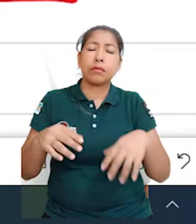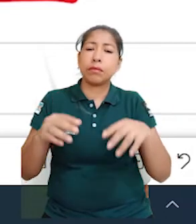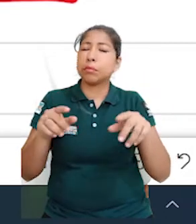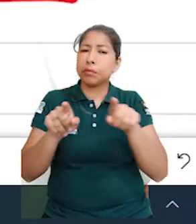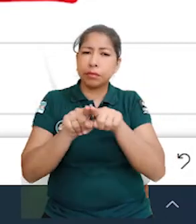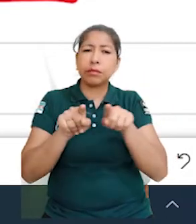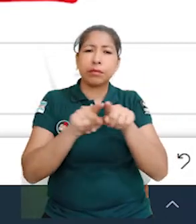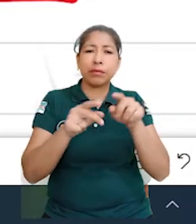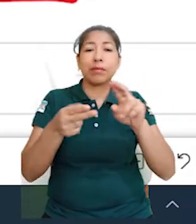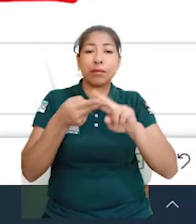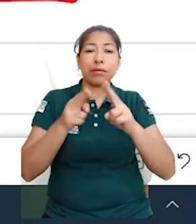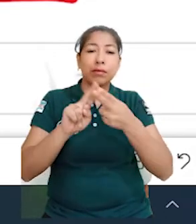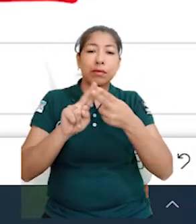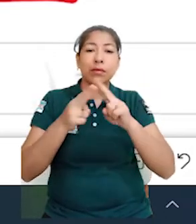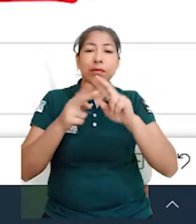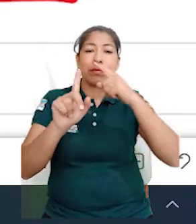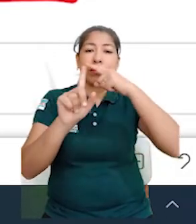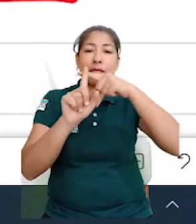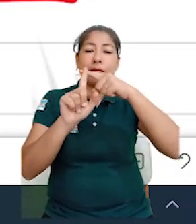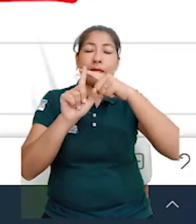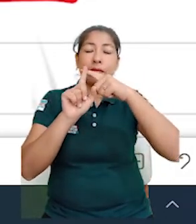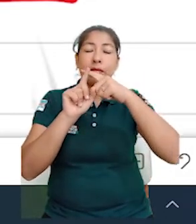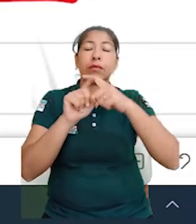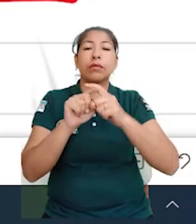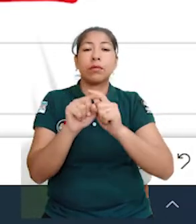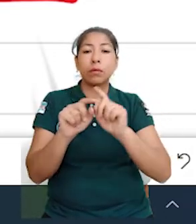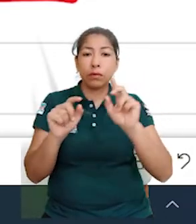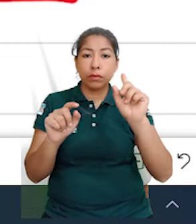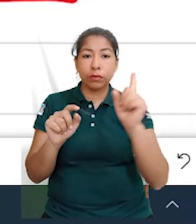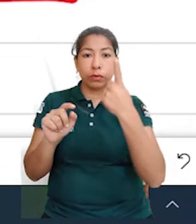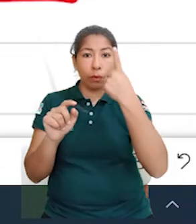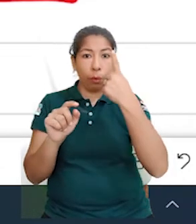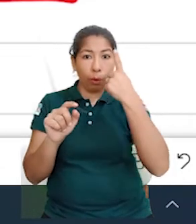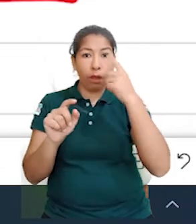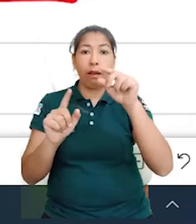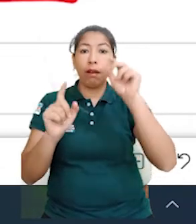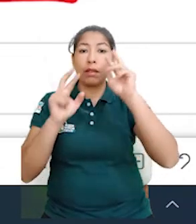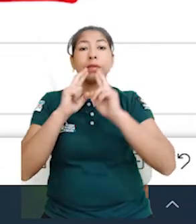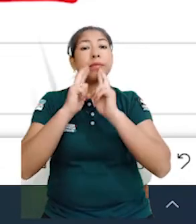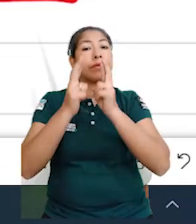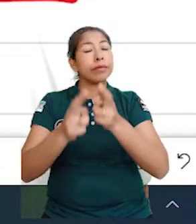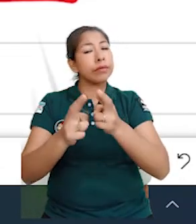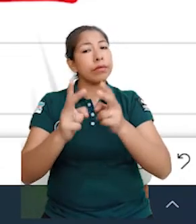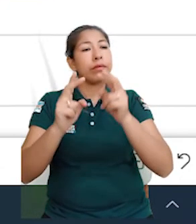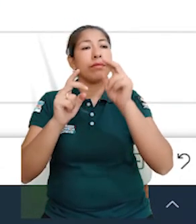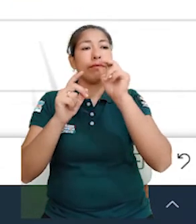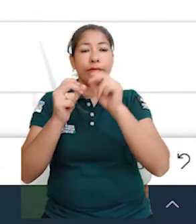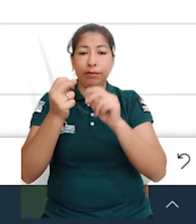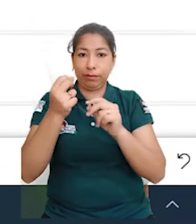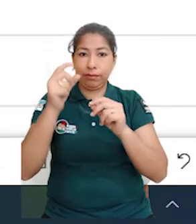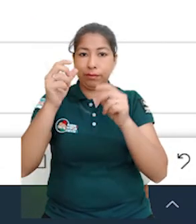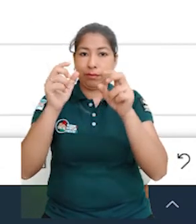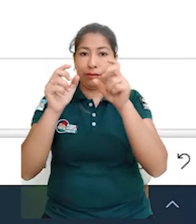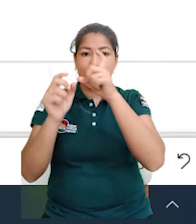número positivo. Es decir, el único valor que hace cumplir la igualdad, en este caso, es 5. Para los que no han comprendido